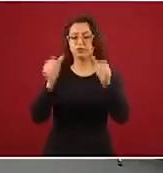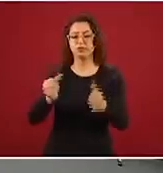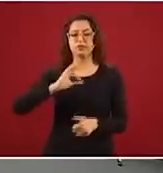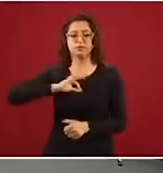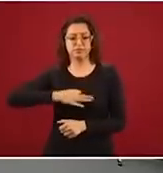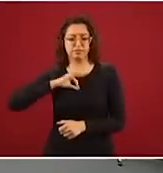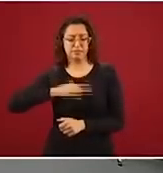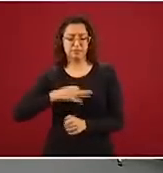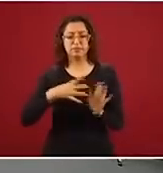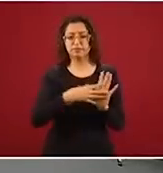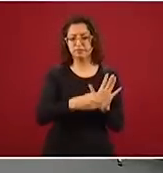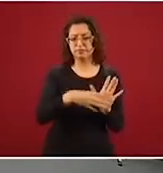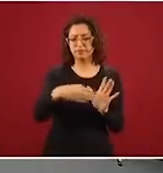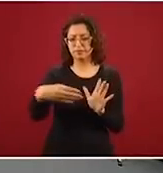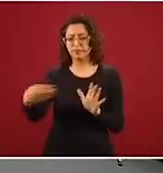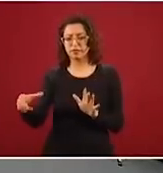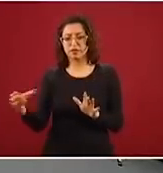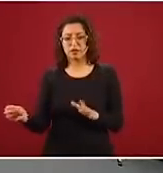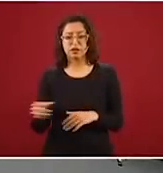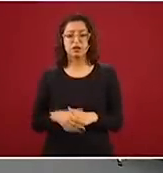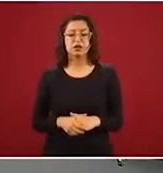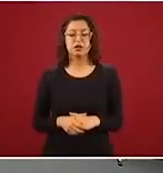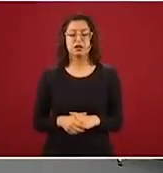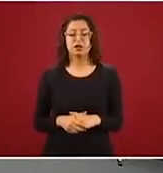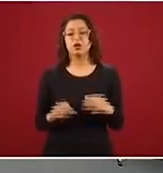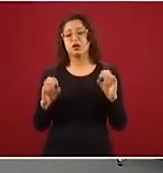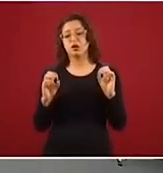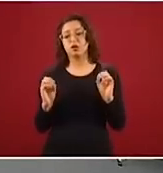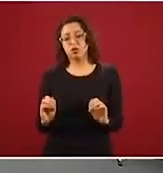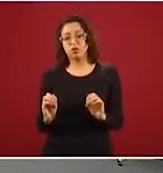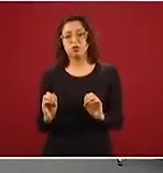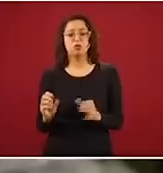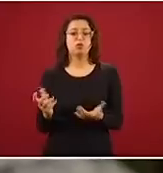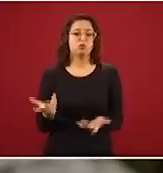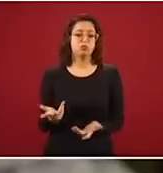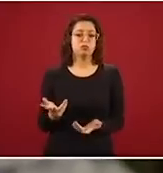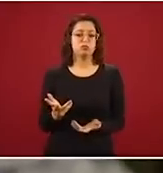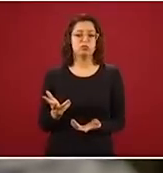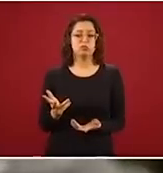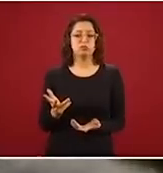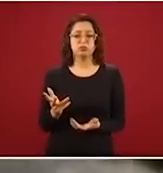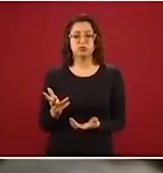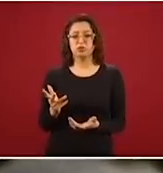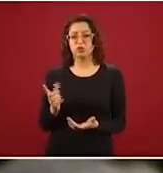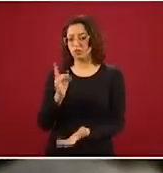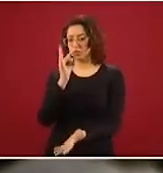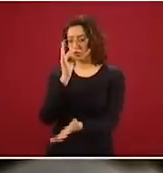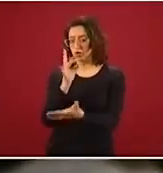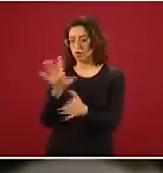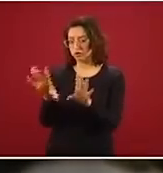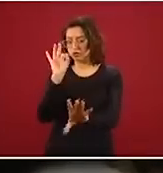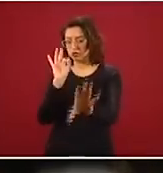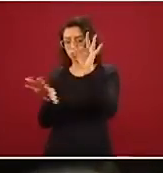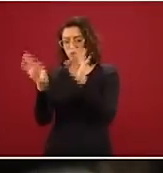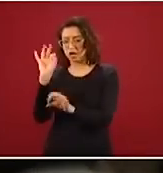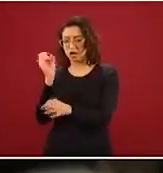y saben de algunos que pudieran designarse justamente para exclusivamente atender